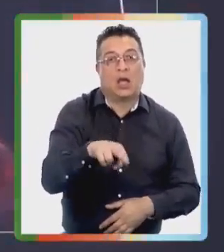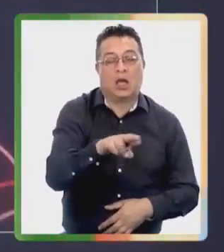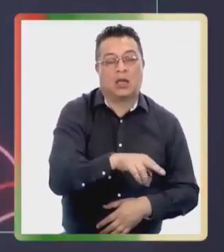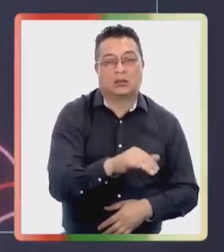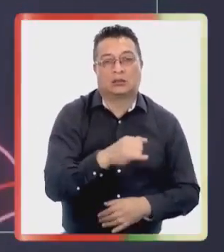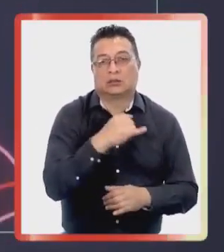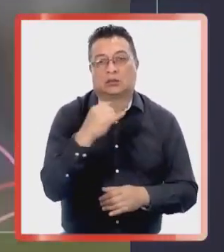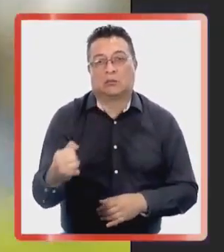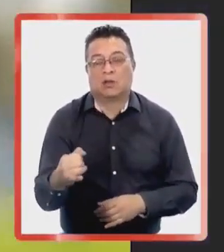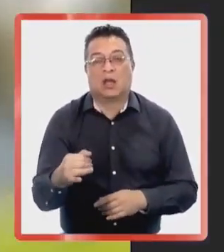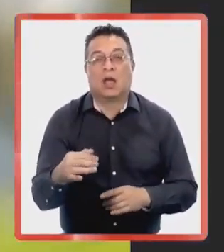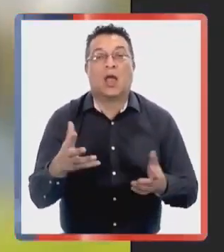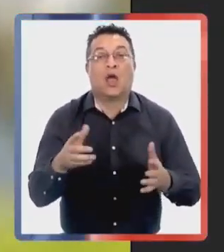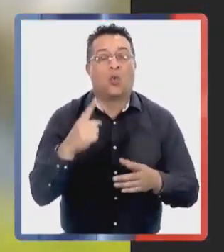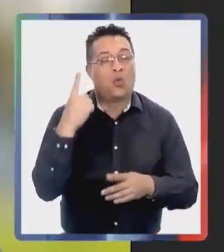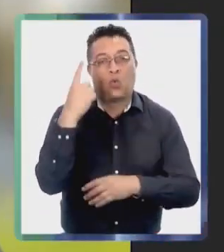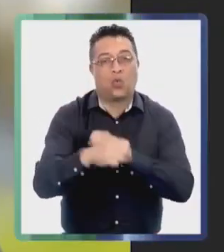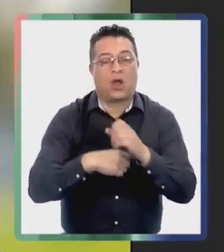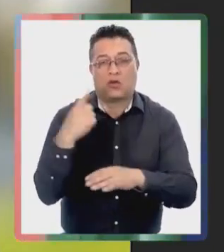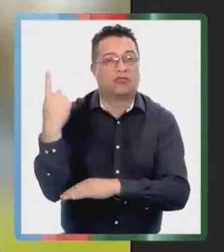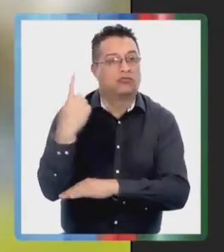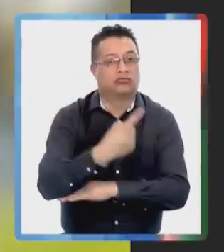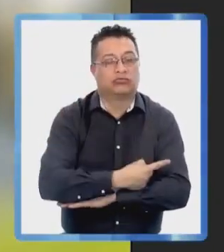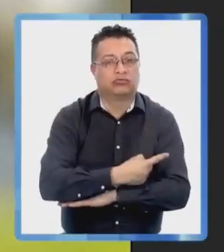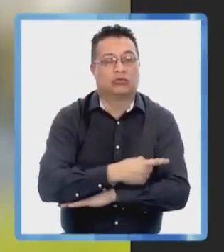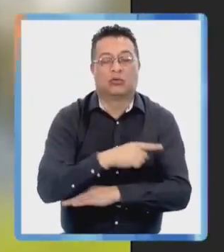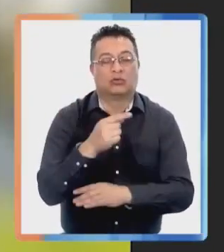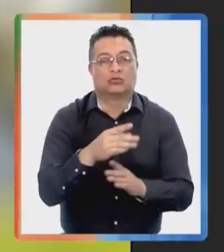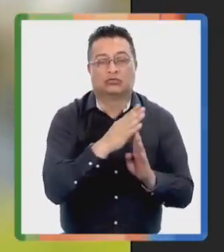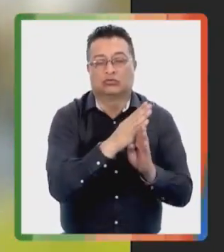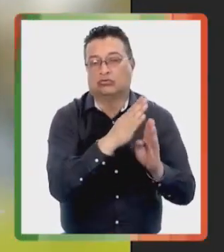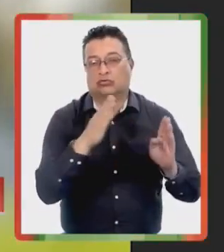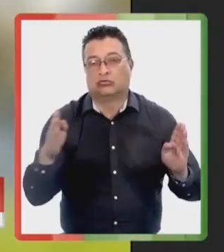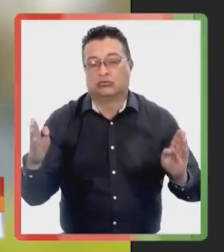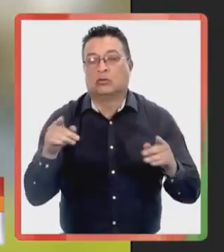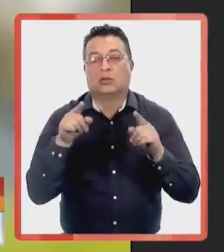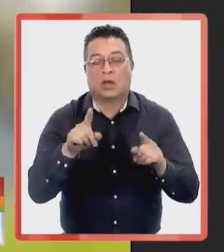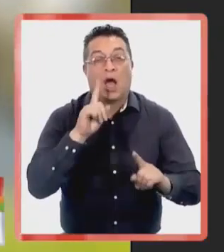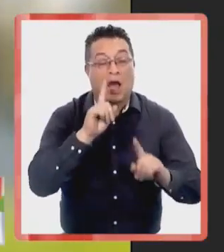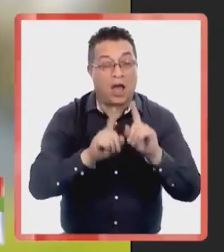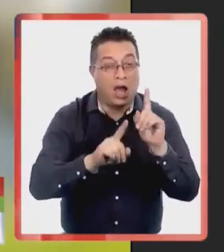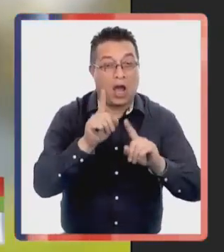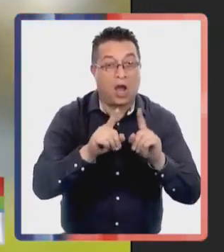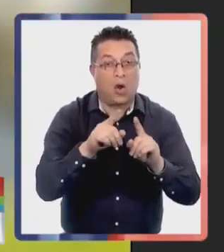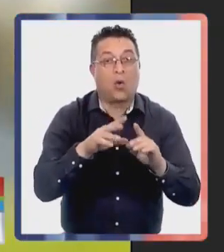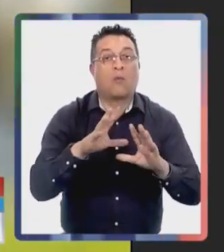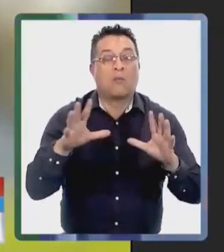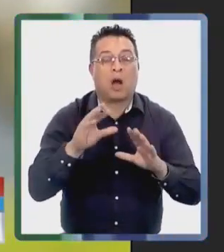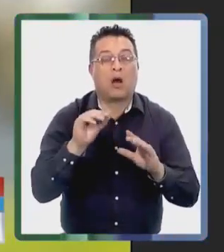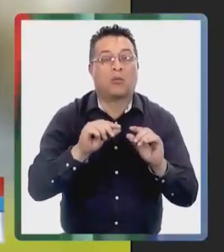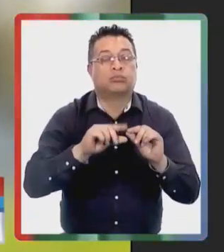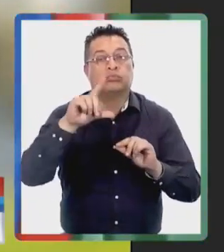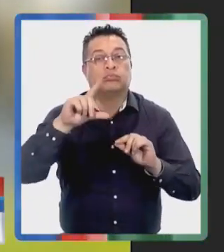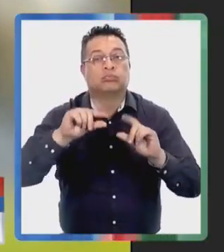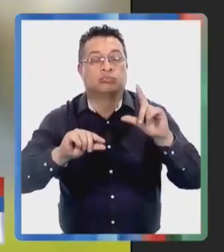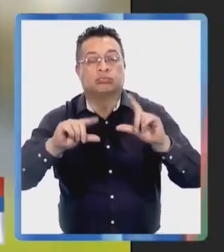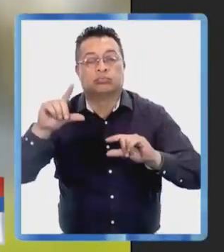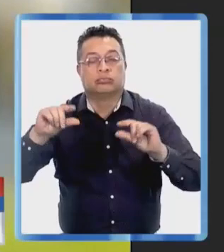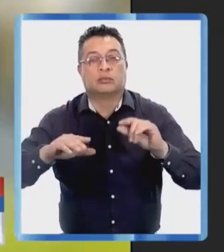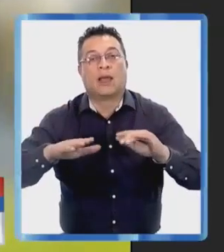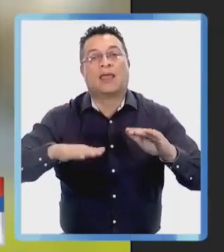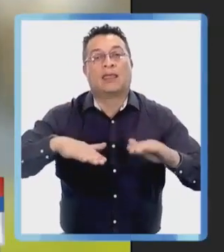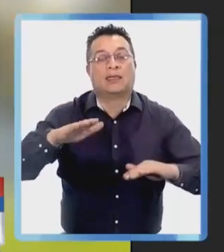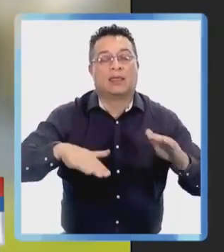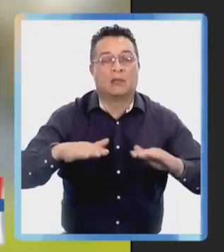persistente, o sea, durante todo el año y durante todas las estaciones, y hay pacientes que tienen síntomas más bien intermitentes que van